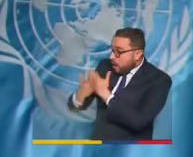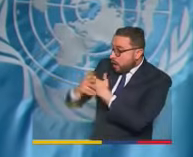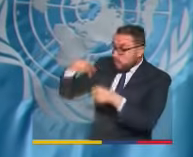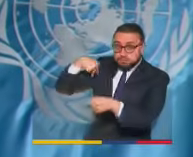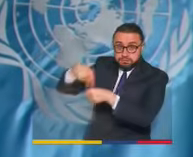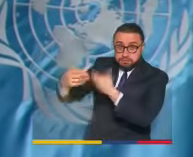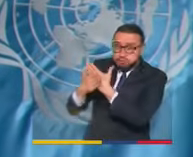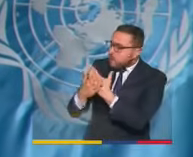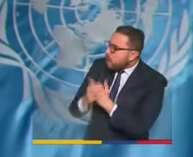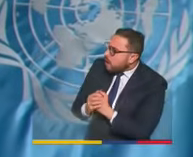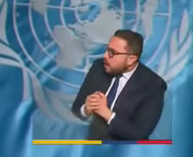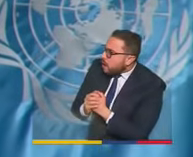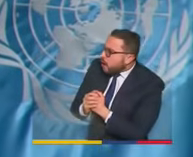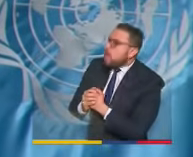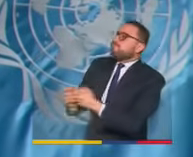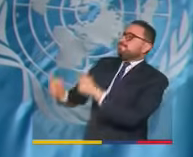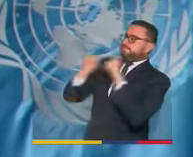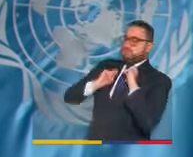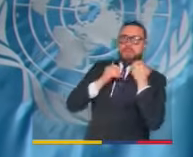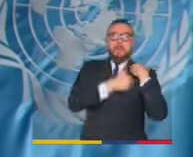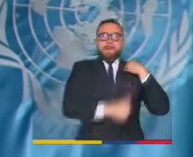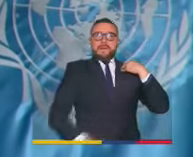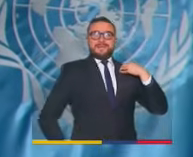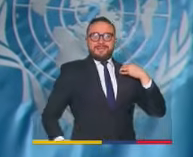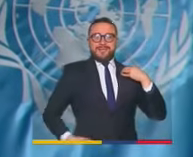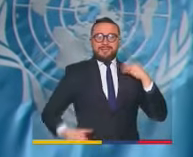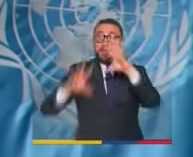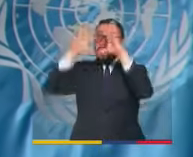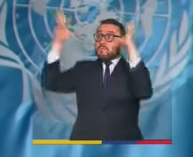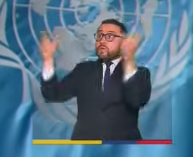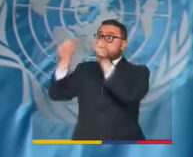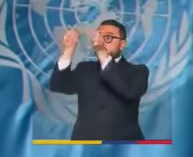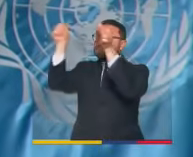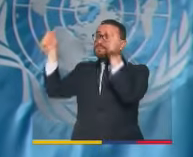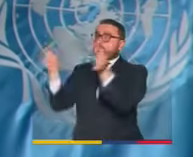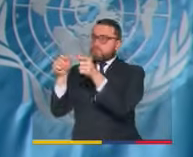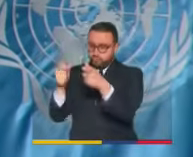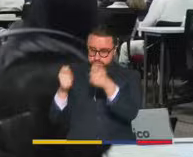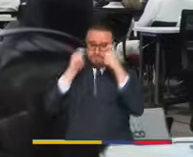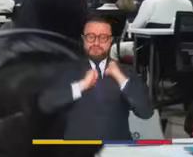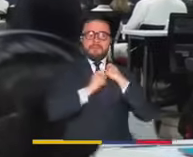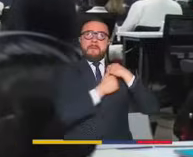mundo y que nuestra lucha era por la vida.